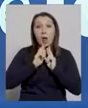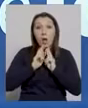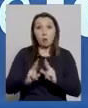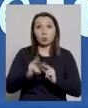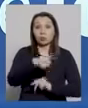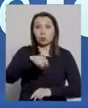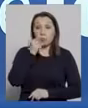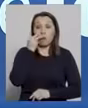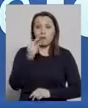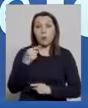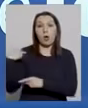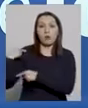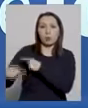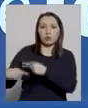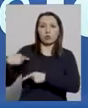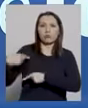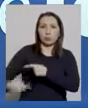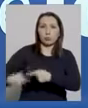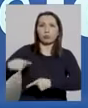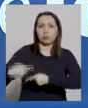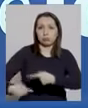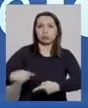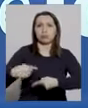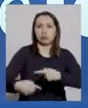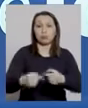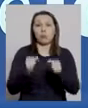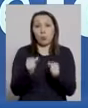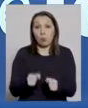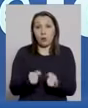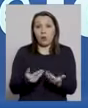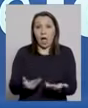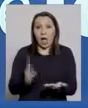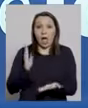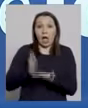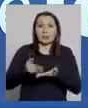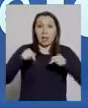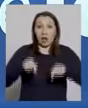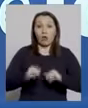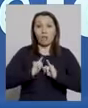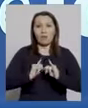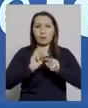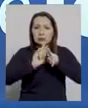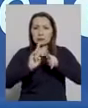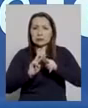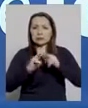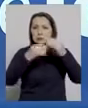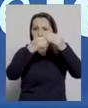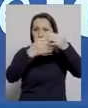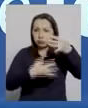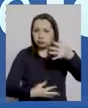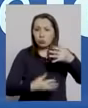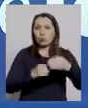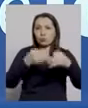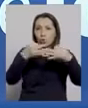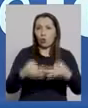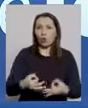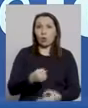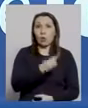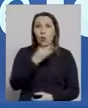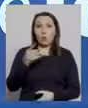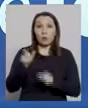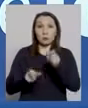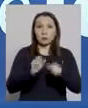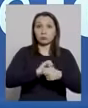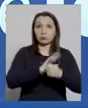van viendo son parte de un proceso continuo. El hecho de que podamos estar al día de hoy informando este ajuste en el número total de casos